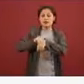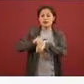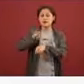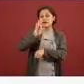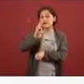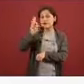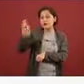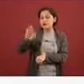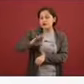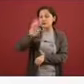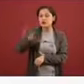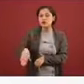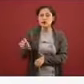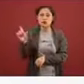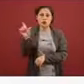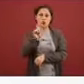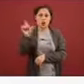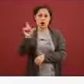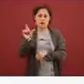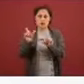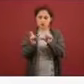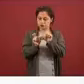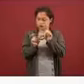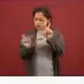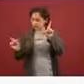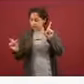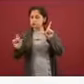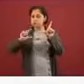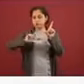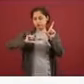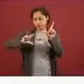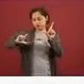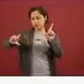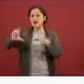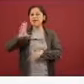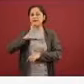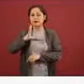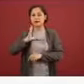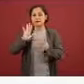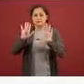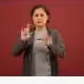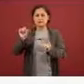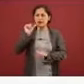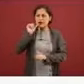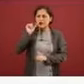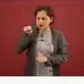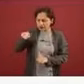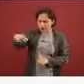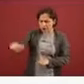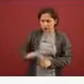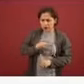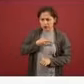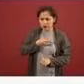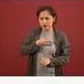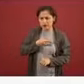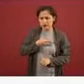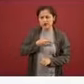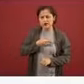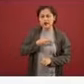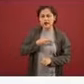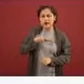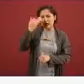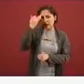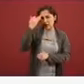ocurrió. No necesariamente todos tienen, ayer me preguntaba alguien de ustedes, ¿cuánto tiempo transcurre